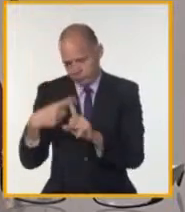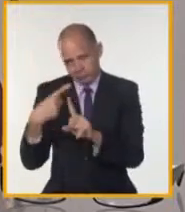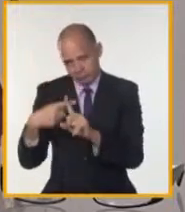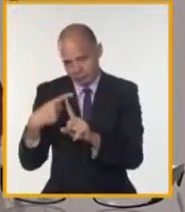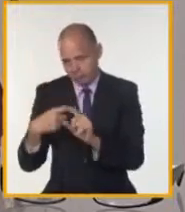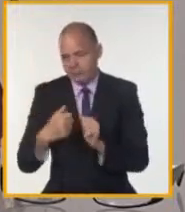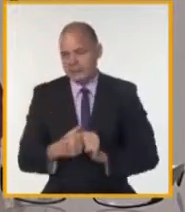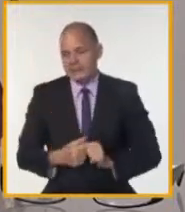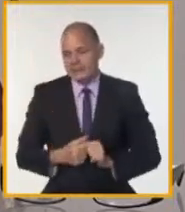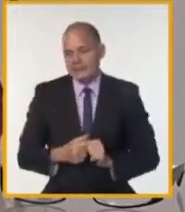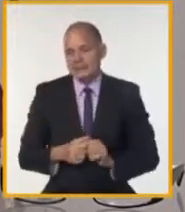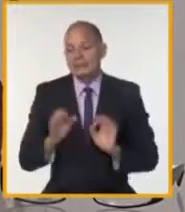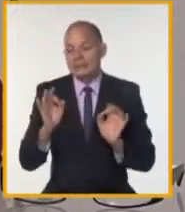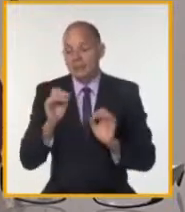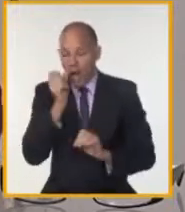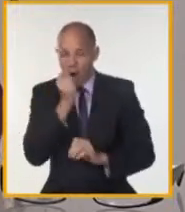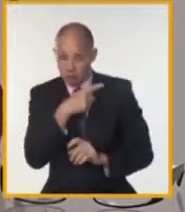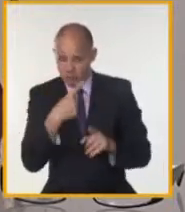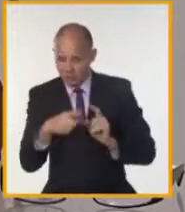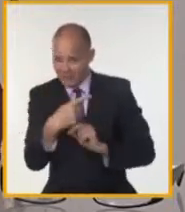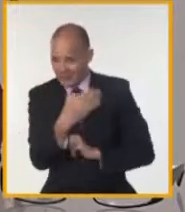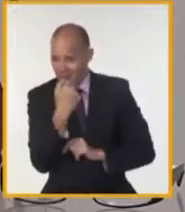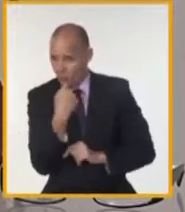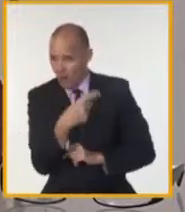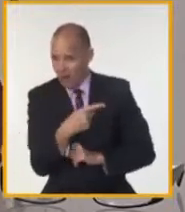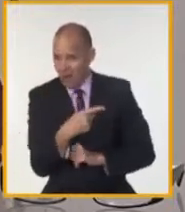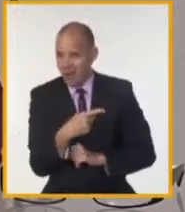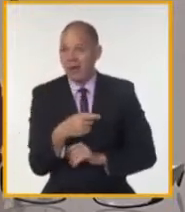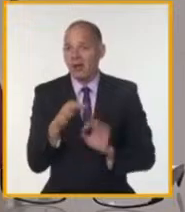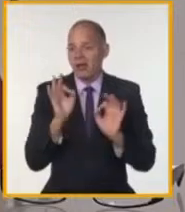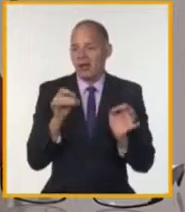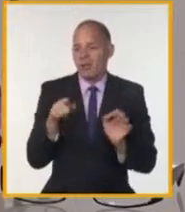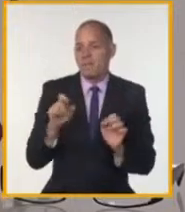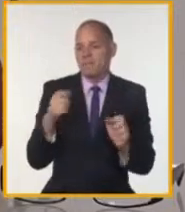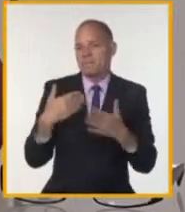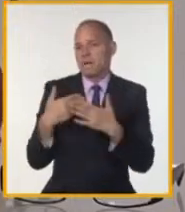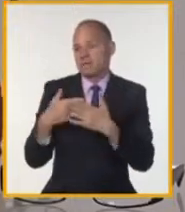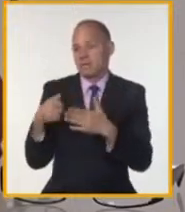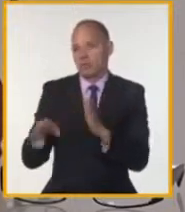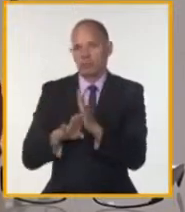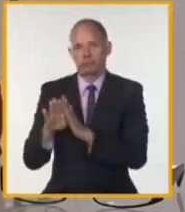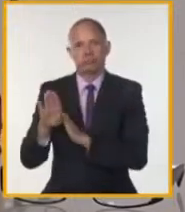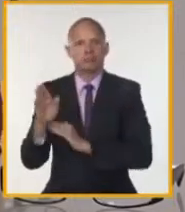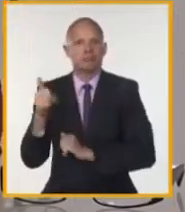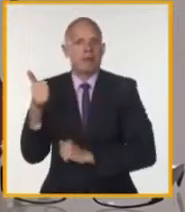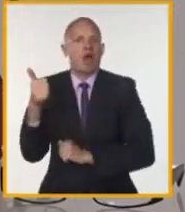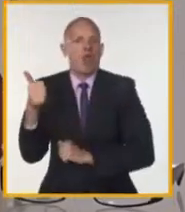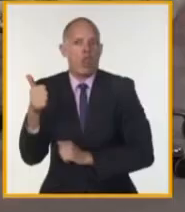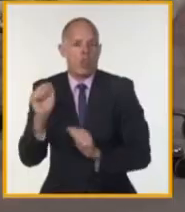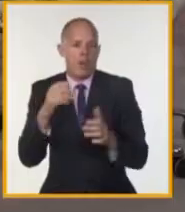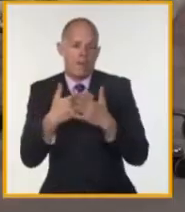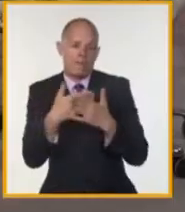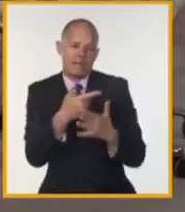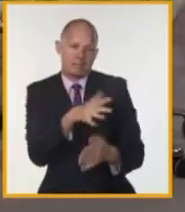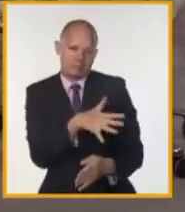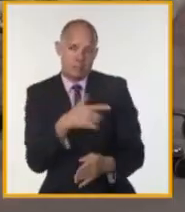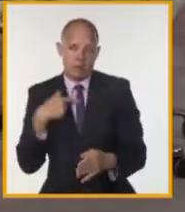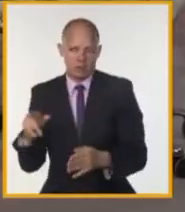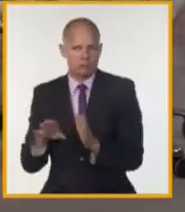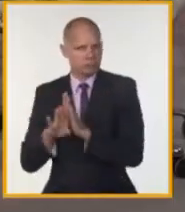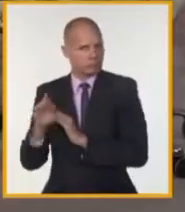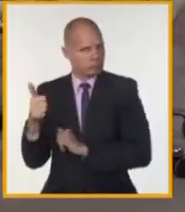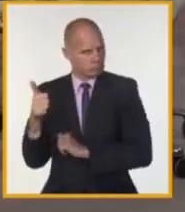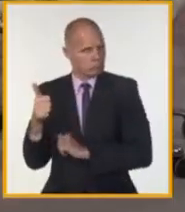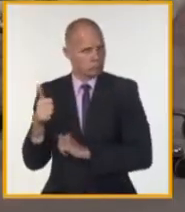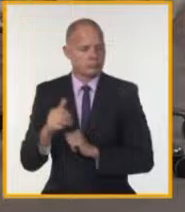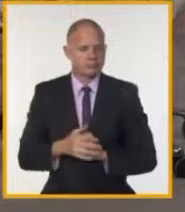decía, el coeficiente de disposición técnica superior a las demás empresas. Pero por eso que es digno destacarle. Y sin abandonar misiones como esa de la empresa. Sin abandonar eso.